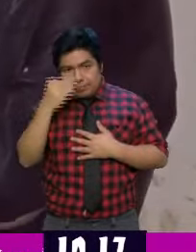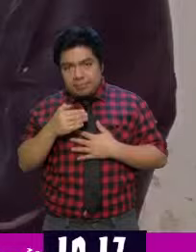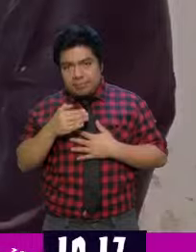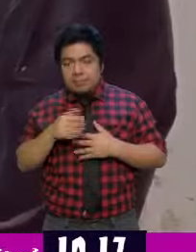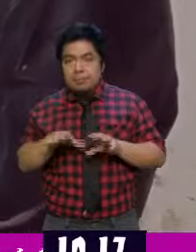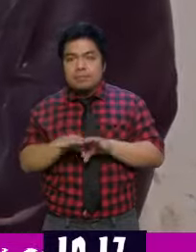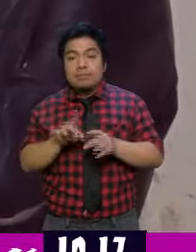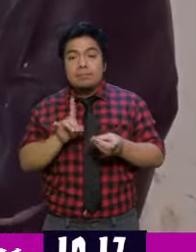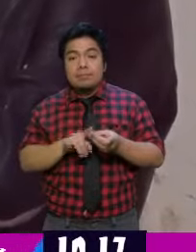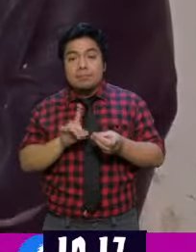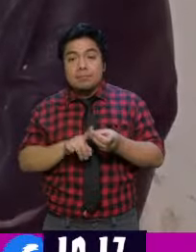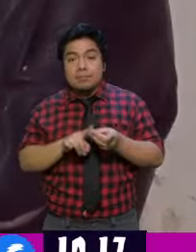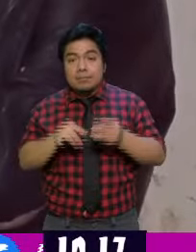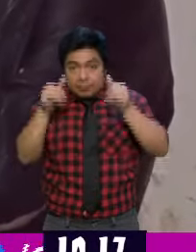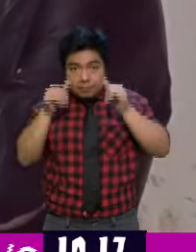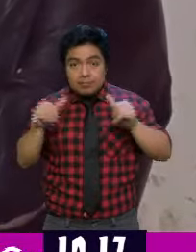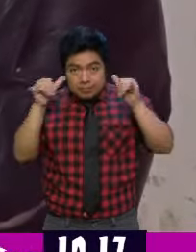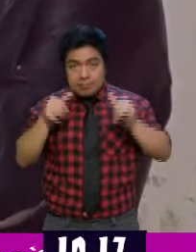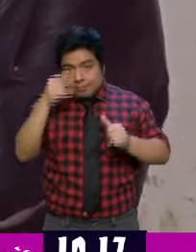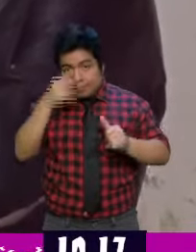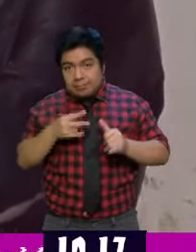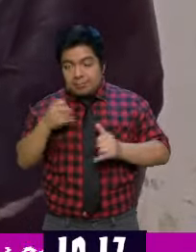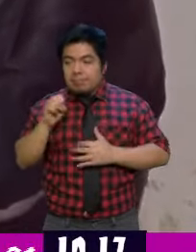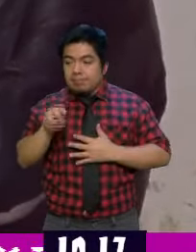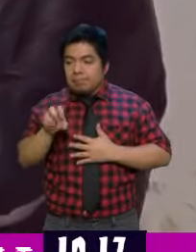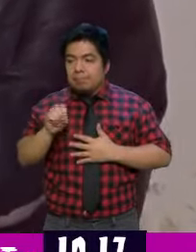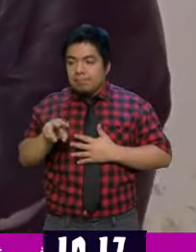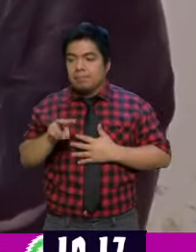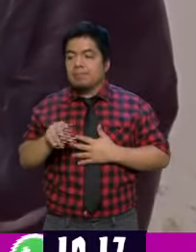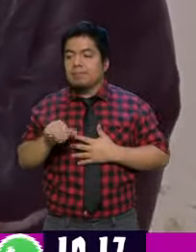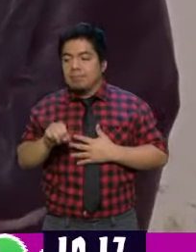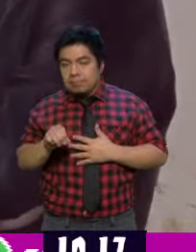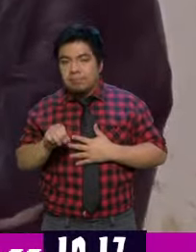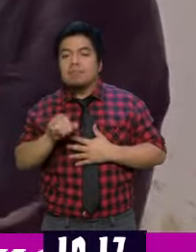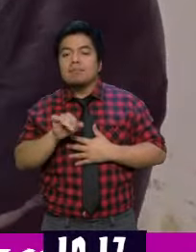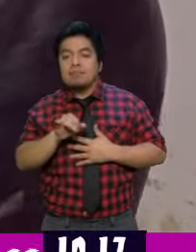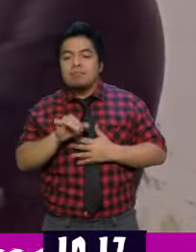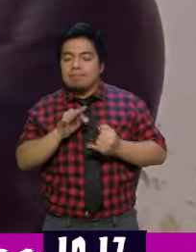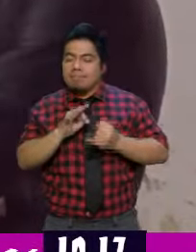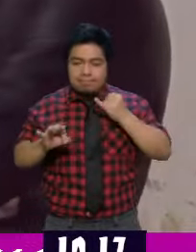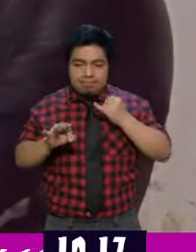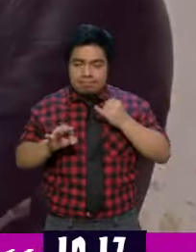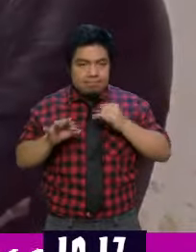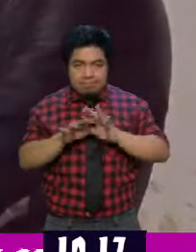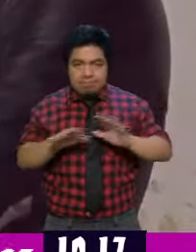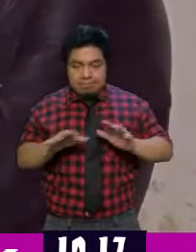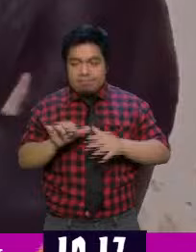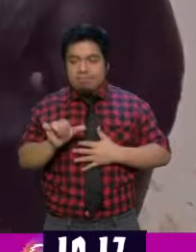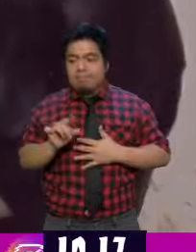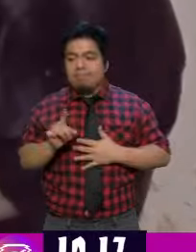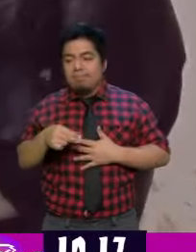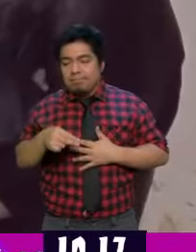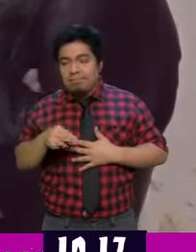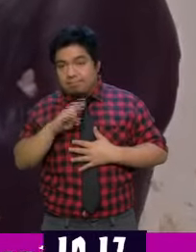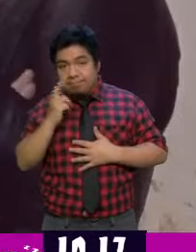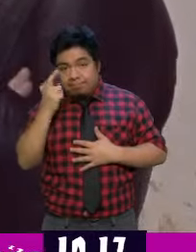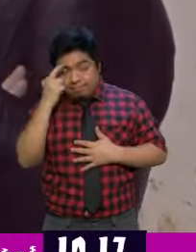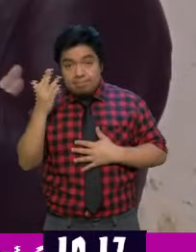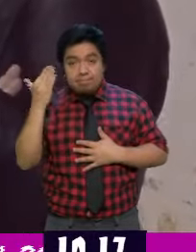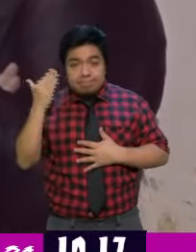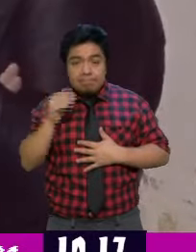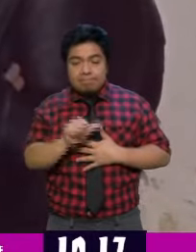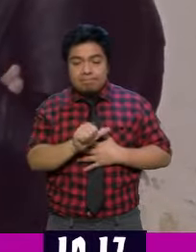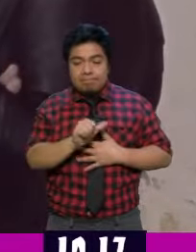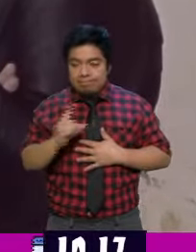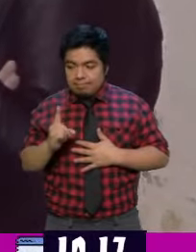presentación aquí en la Plaza de Toros México, en vivo. Sí, es el capítulo final de ADN, ya que sacamos el A,